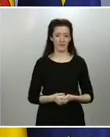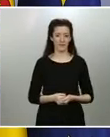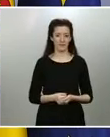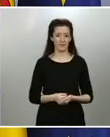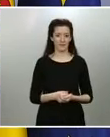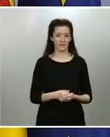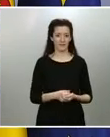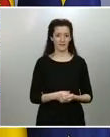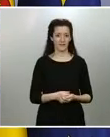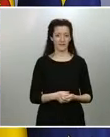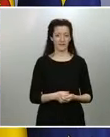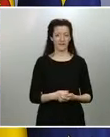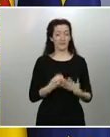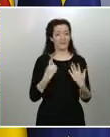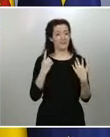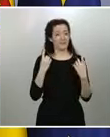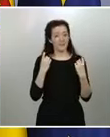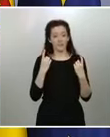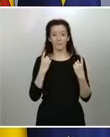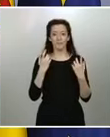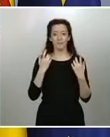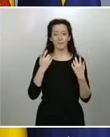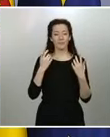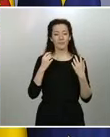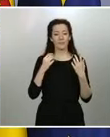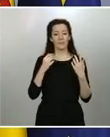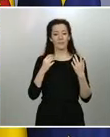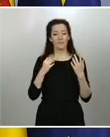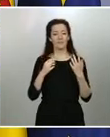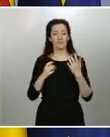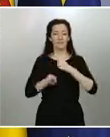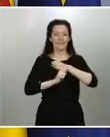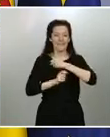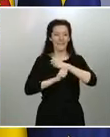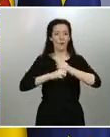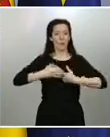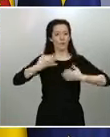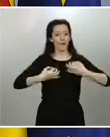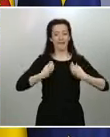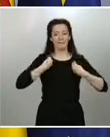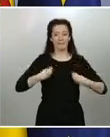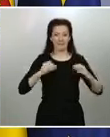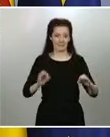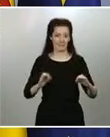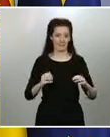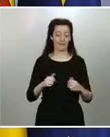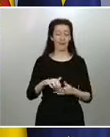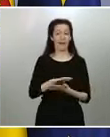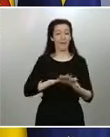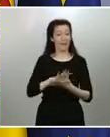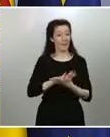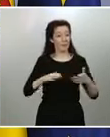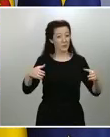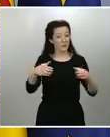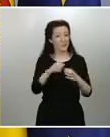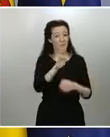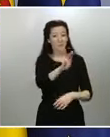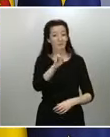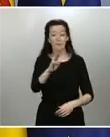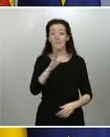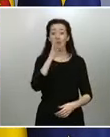tanto el mismo amparo por eso es que nos referimos al particular porque está gobernando y que porque es corresponsable